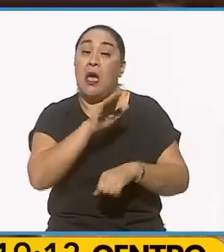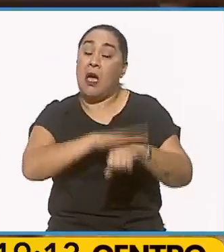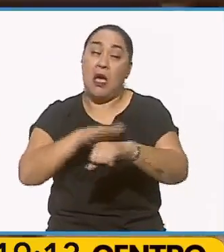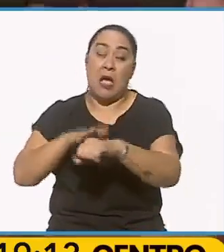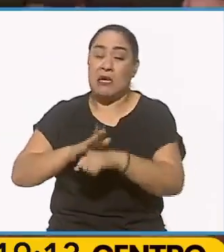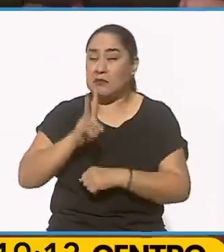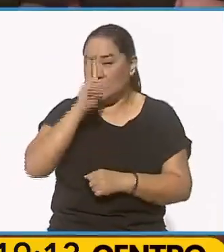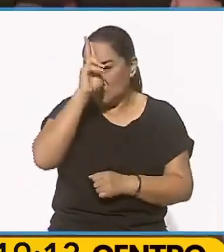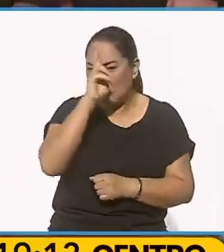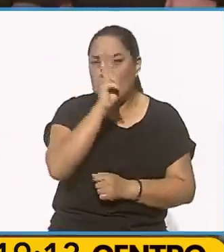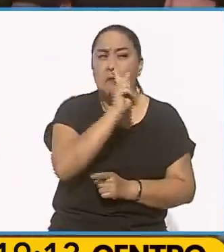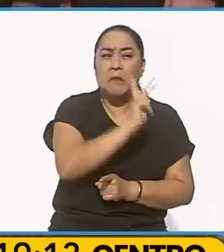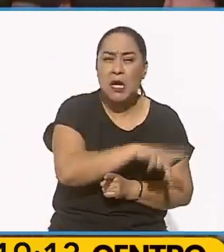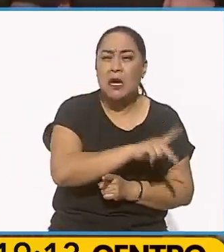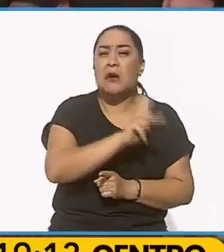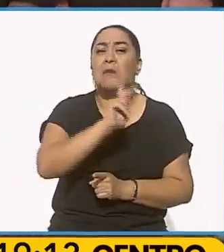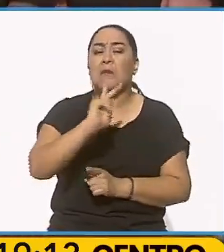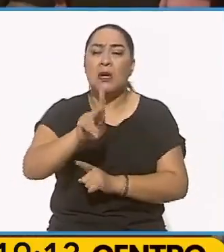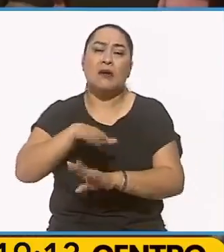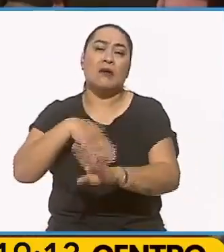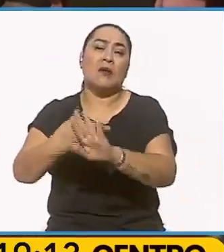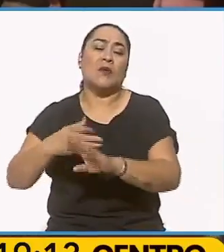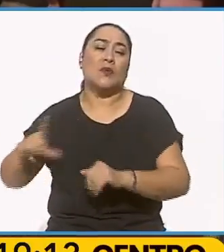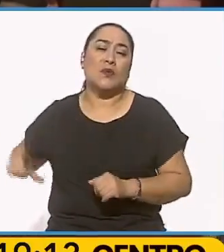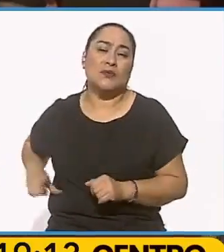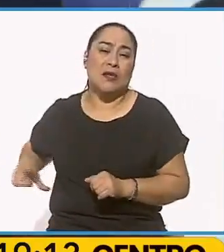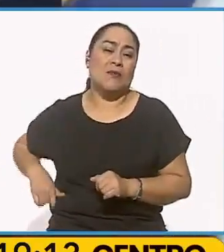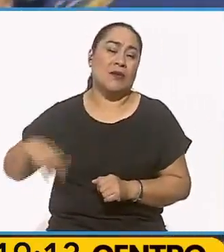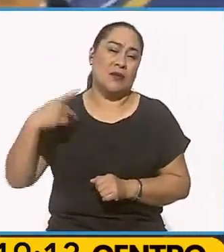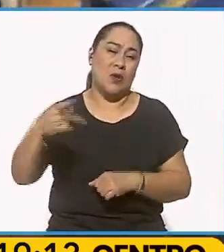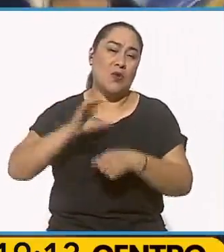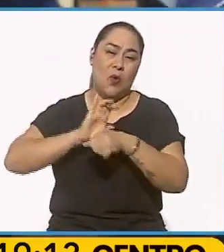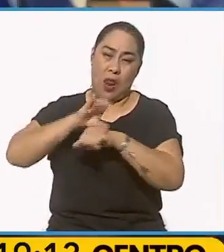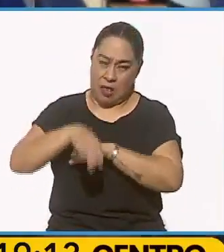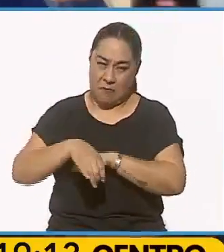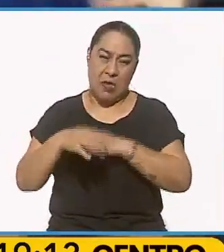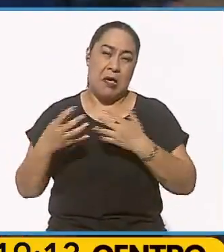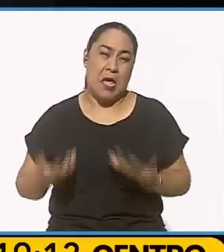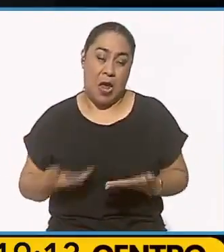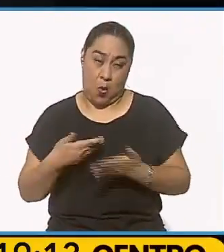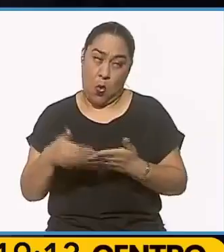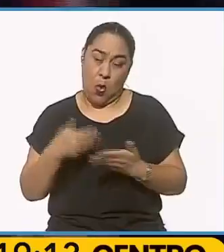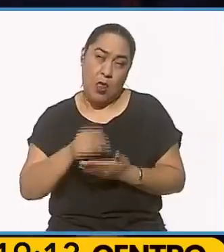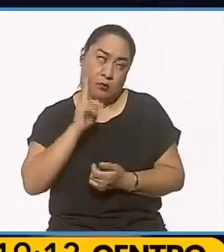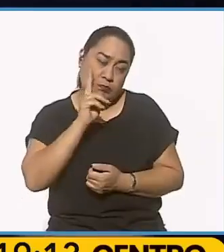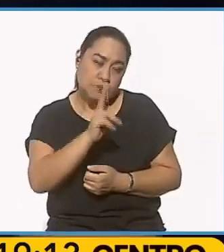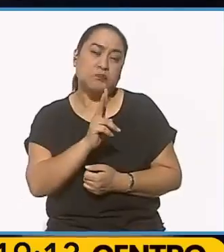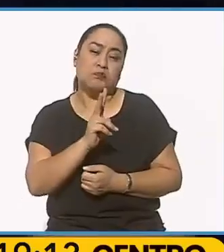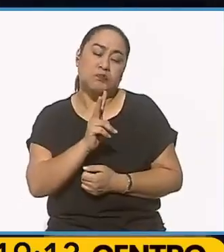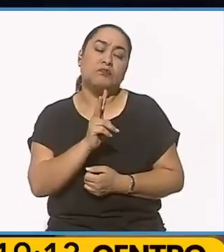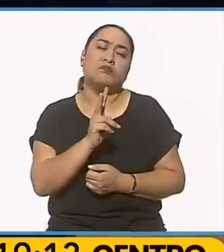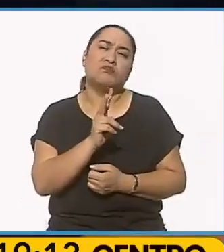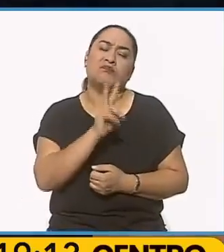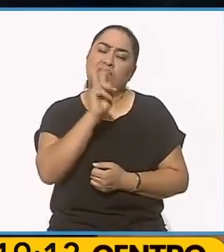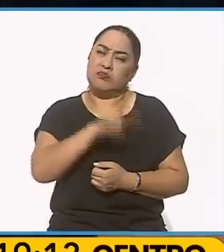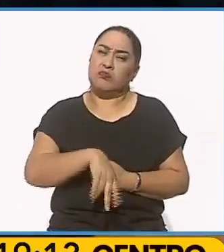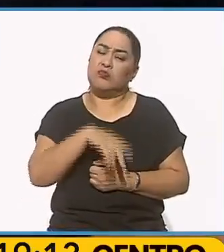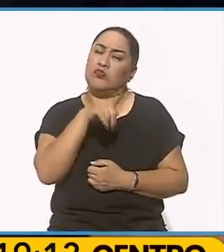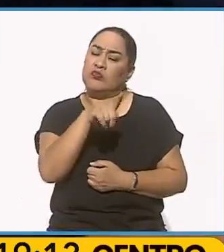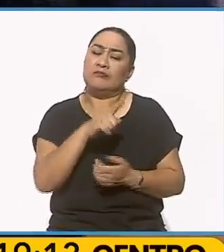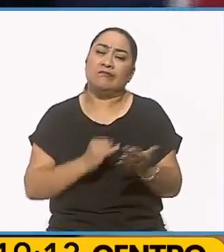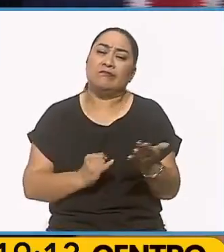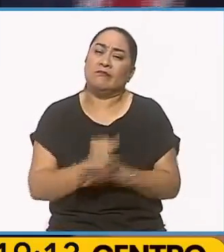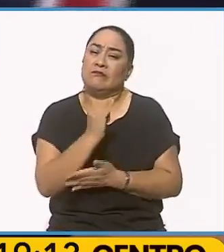amenazas idénticas también contra el gobierno de Gustavo Petro en Colombia. Ujú. Creo que lo que estamos viendo es un cambio de fase absolutamente